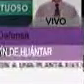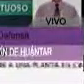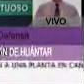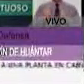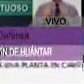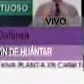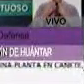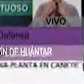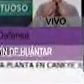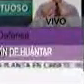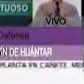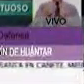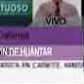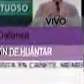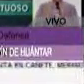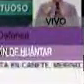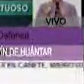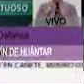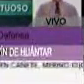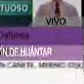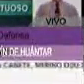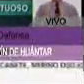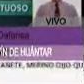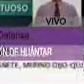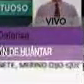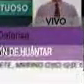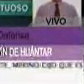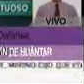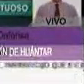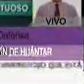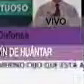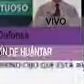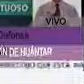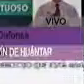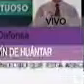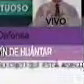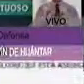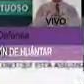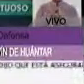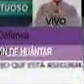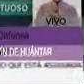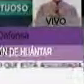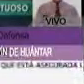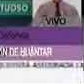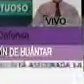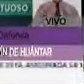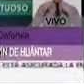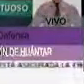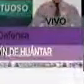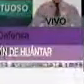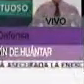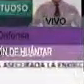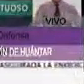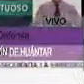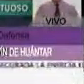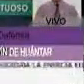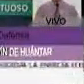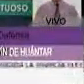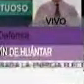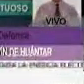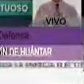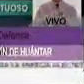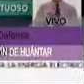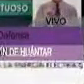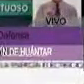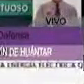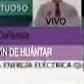llama profundamente la atención que se vaya a utilizar un audio obtenido